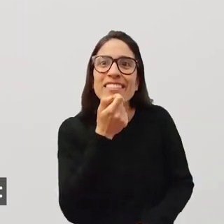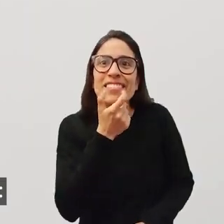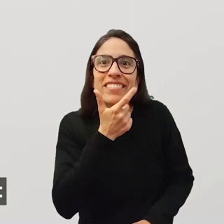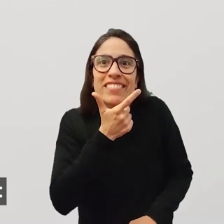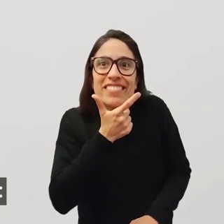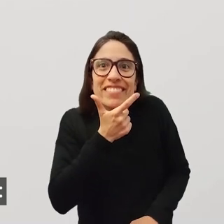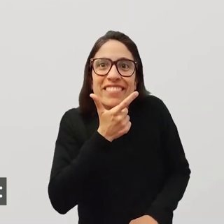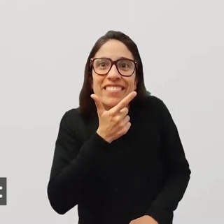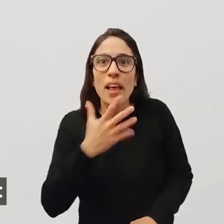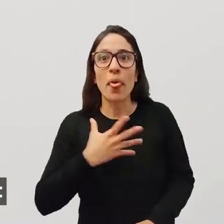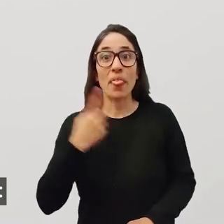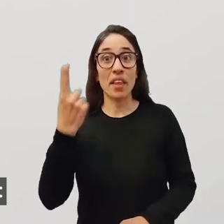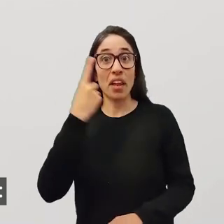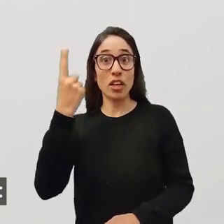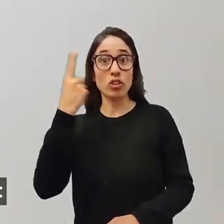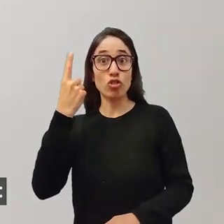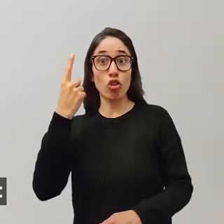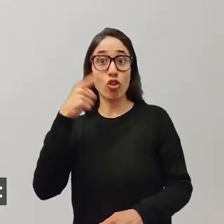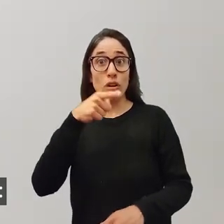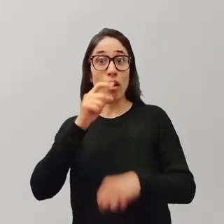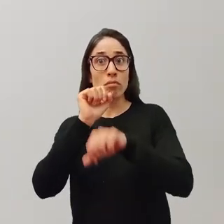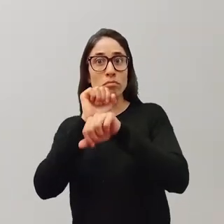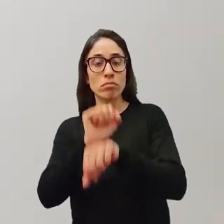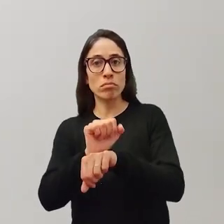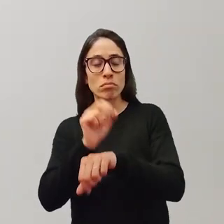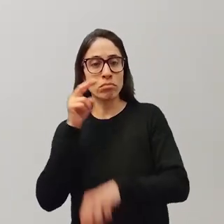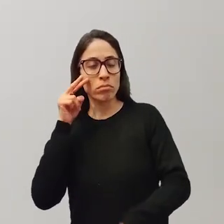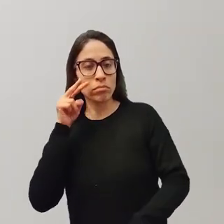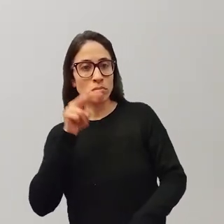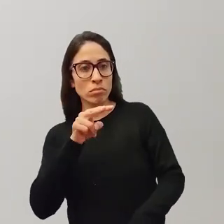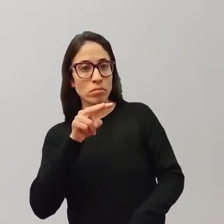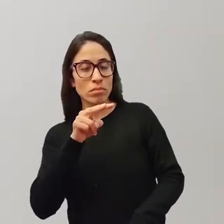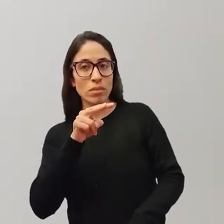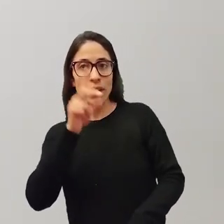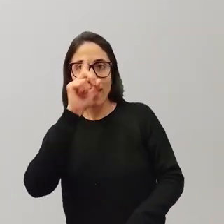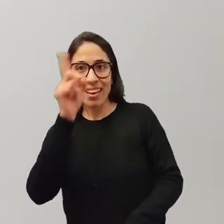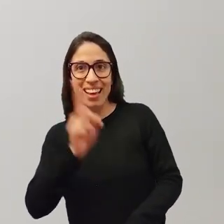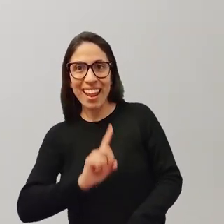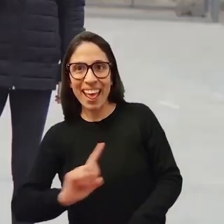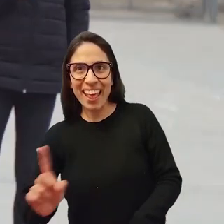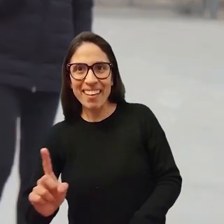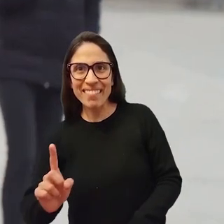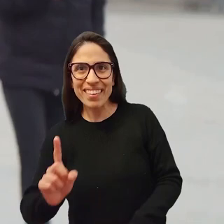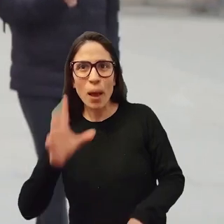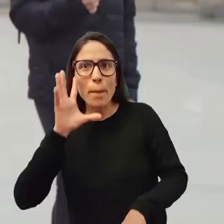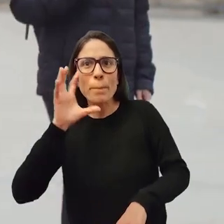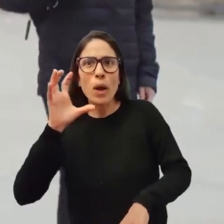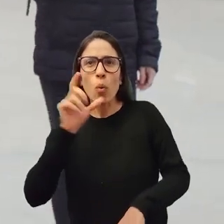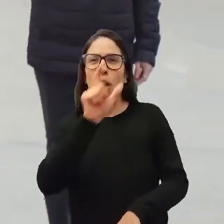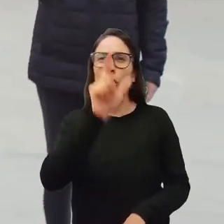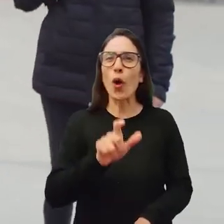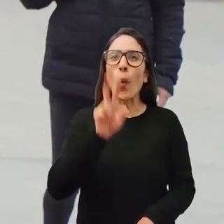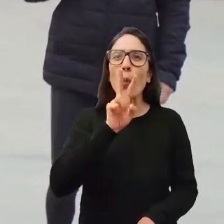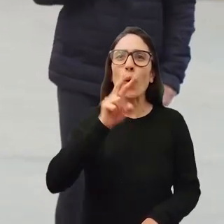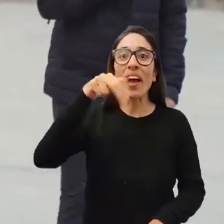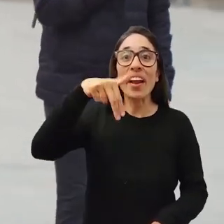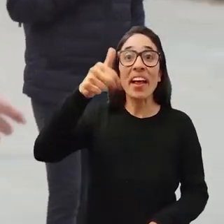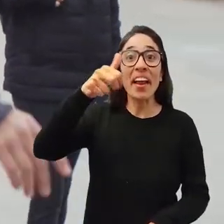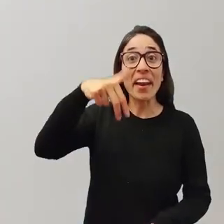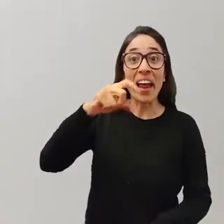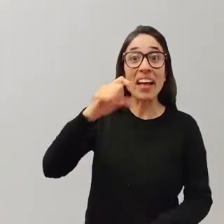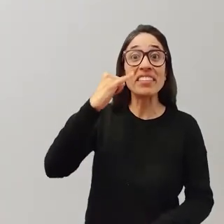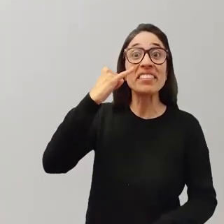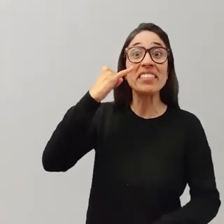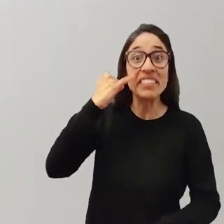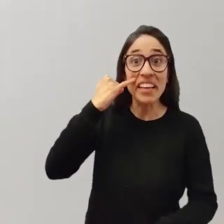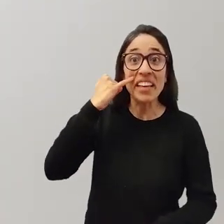La directora del servicio penitenciario nos dice, no puedo creer lo que hicieron con Nancy. Yo a Nancy la veía que en 2 meses volvía.